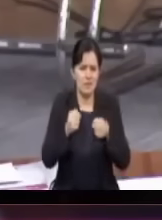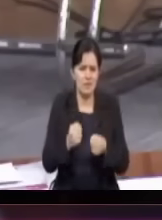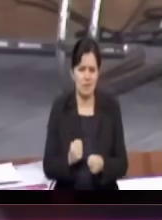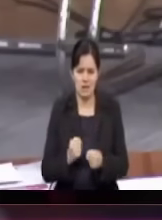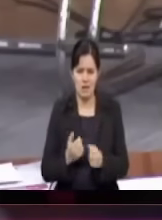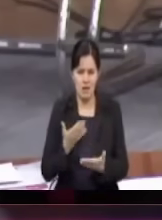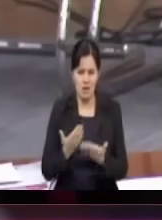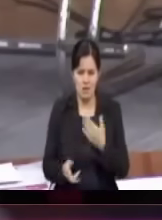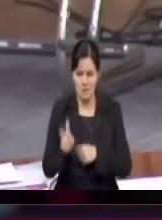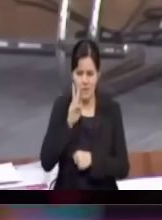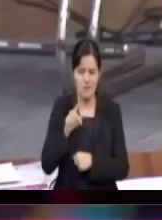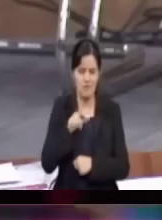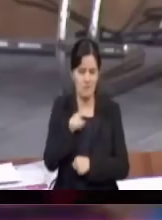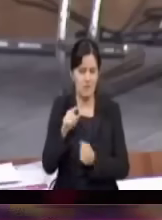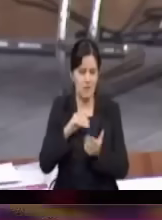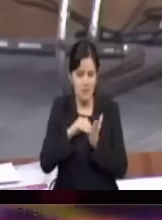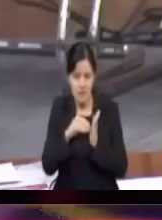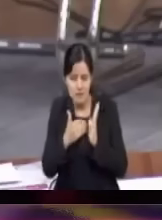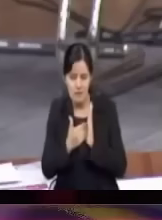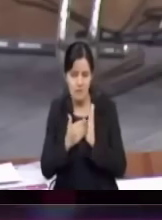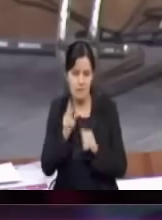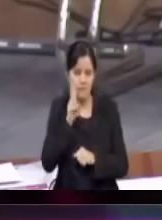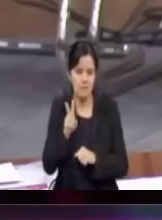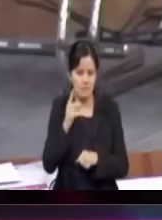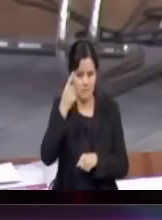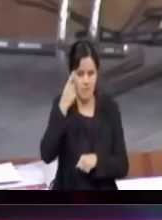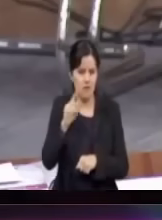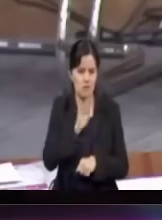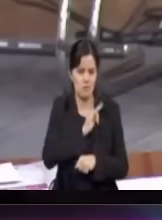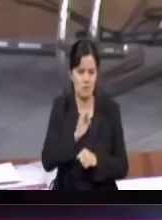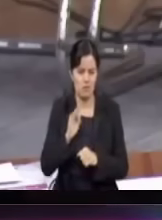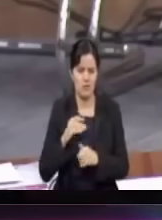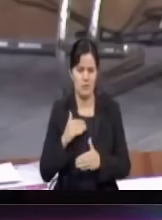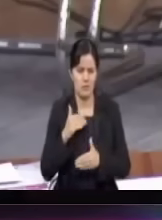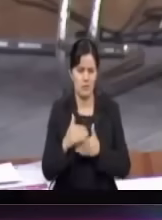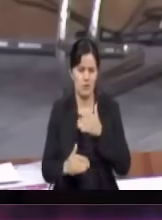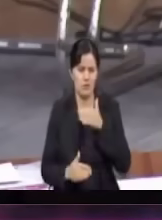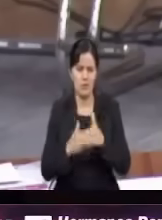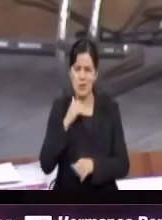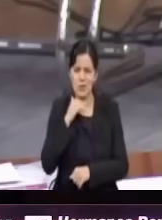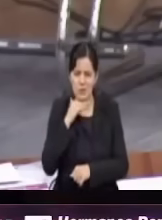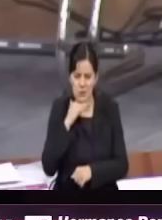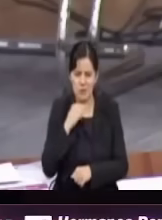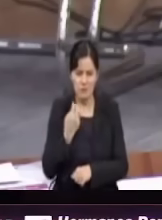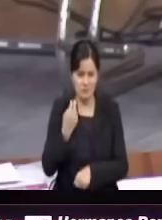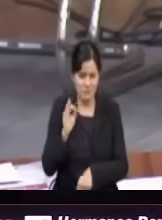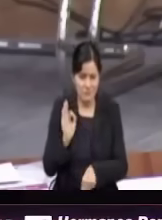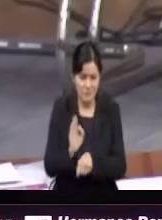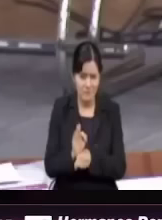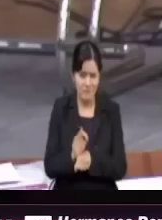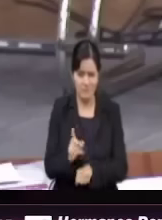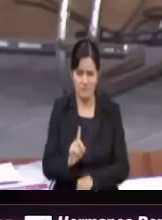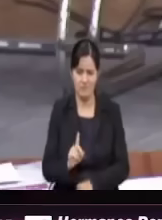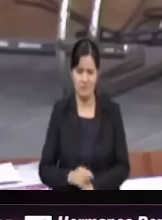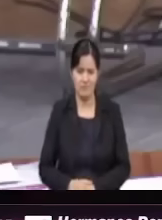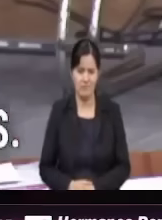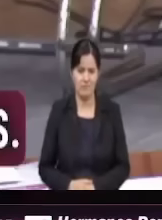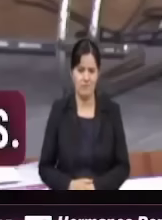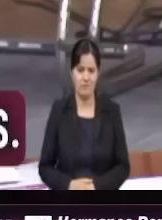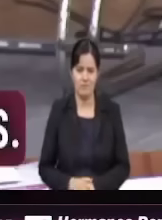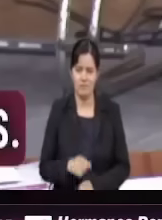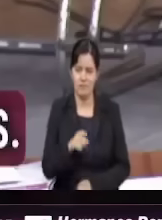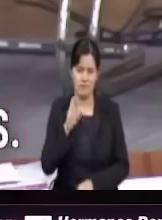la estrategia que tienen para pretender ensuciar un proceso que no les va a favorecer. Son